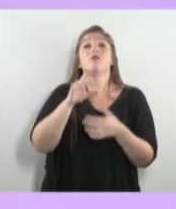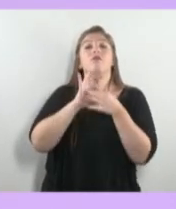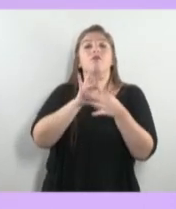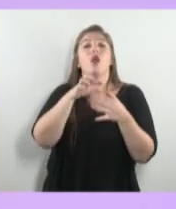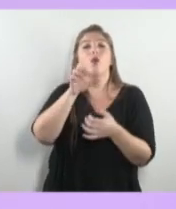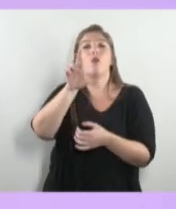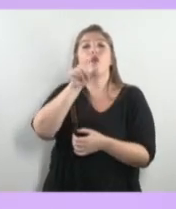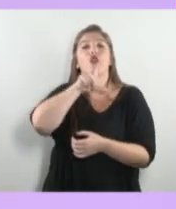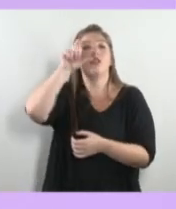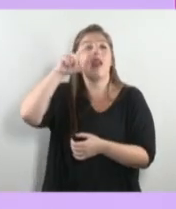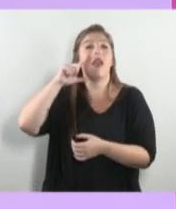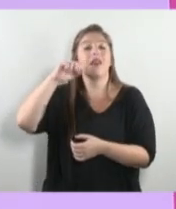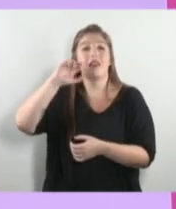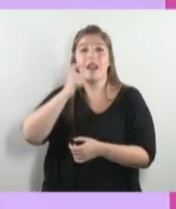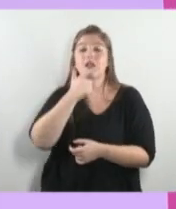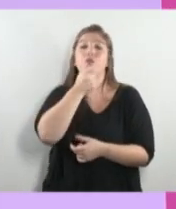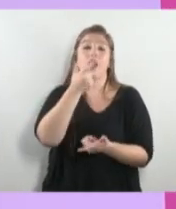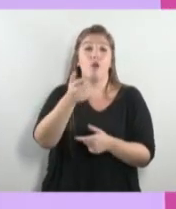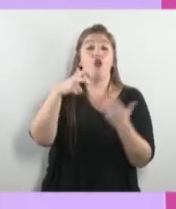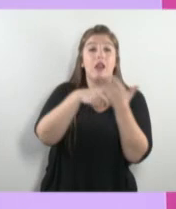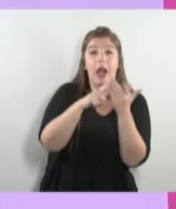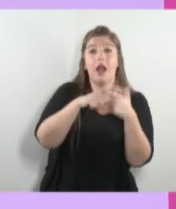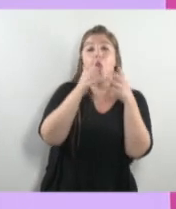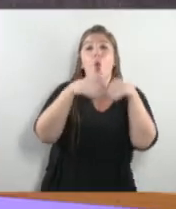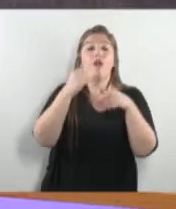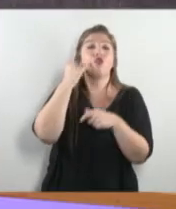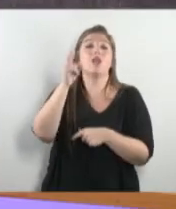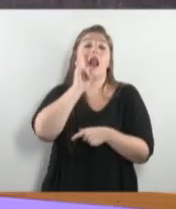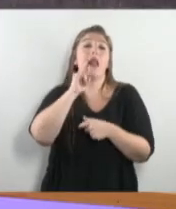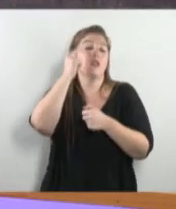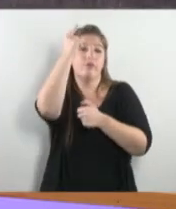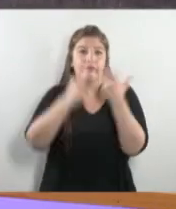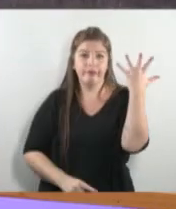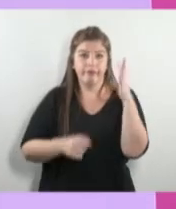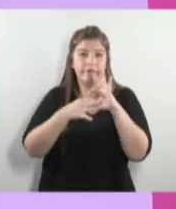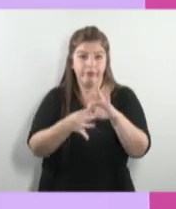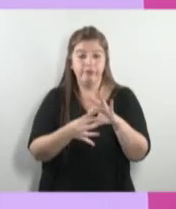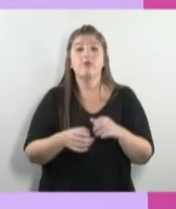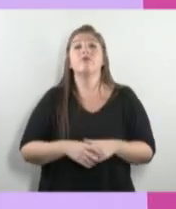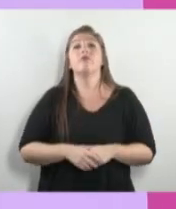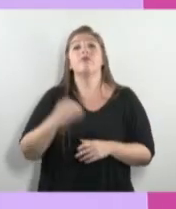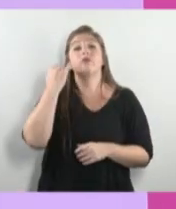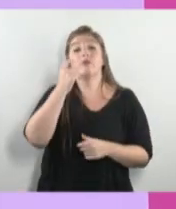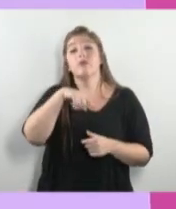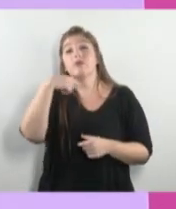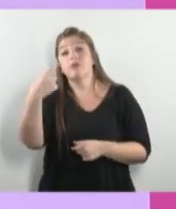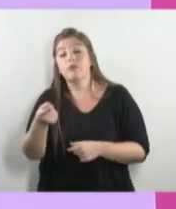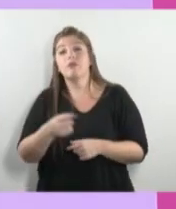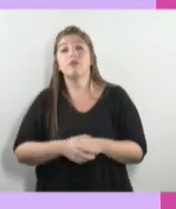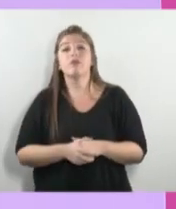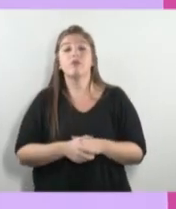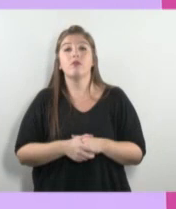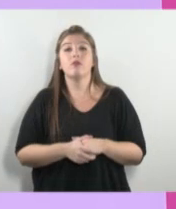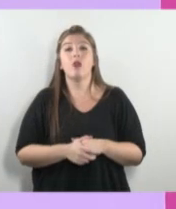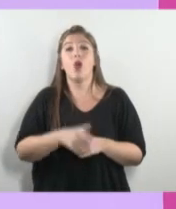proteínas que vienen de las carnes, de los huevos y de los lácteos, es decir, todo lo que esté hecho con leche. Y después, otras